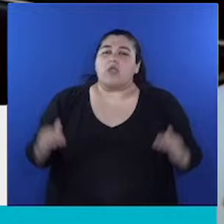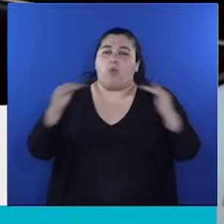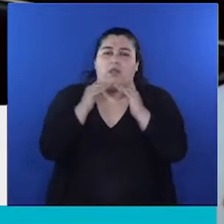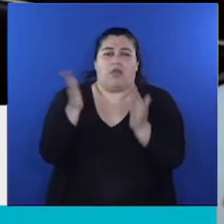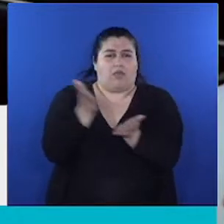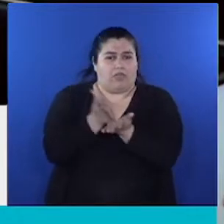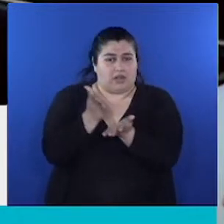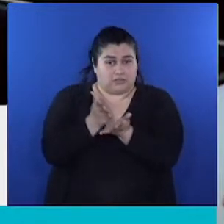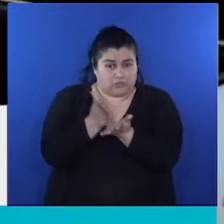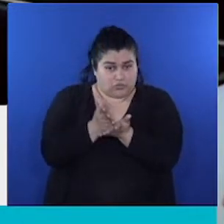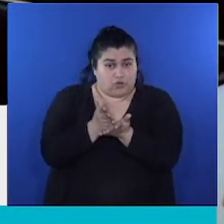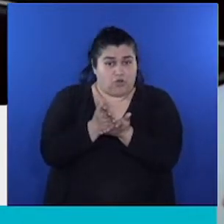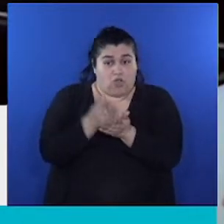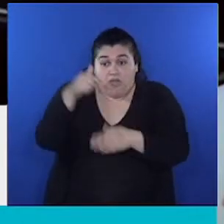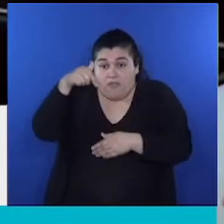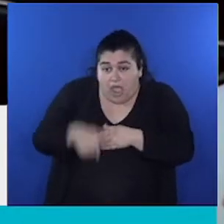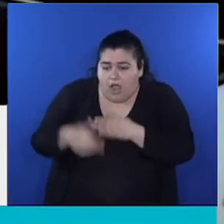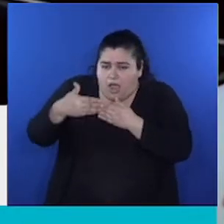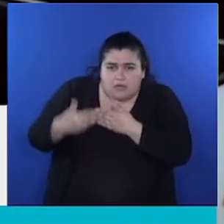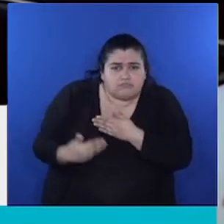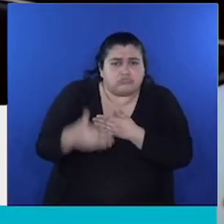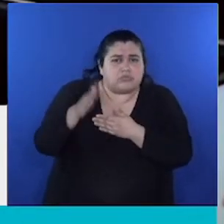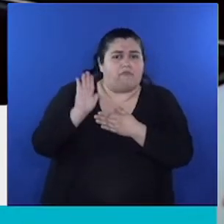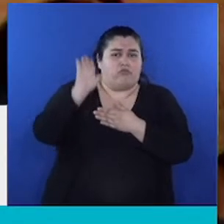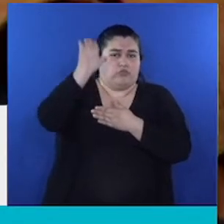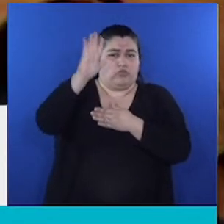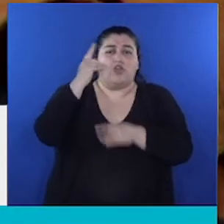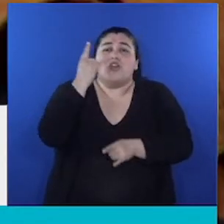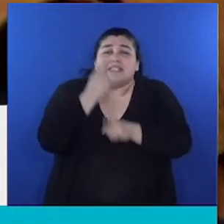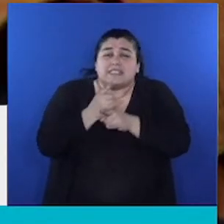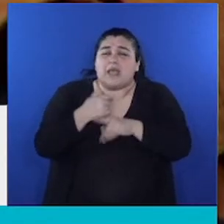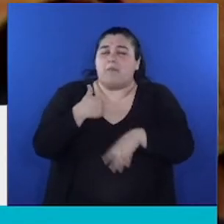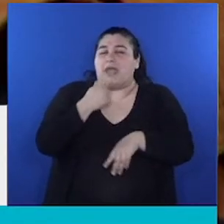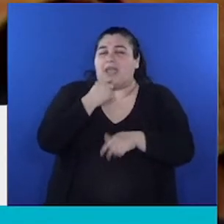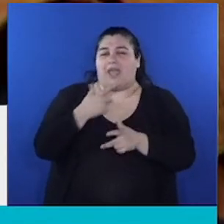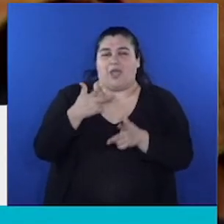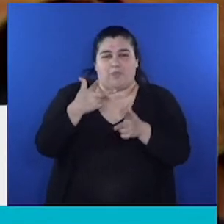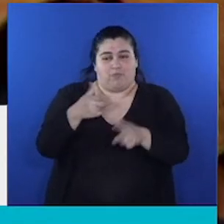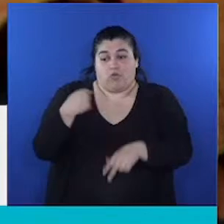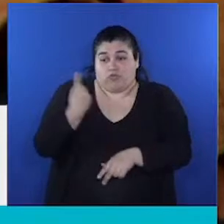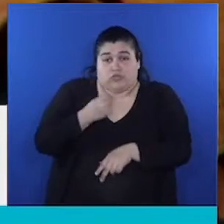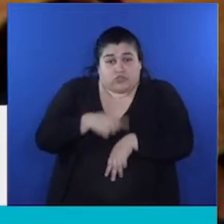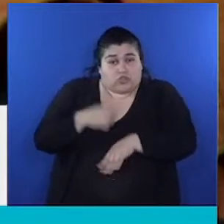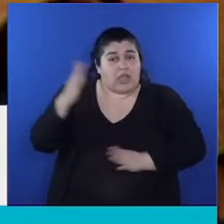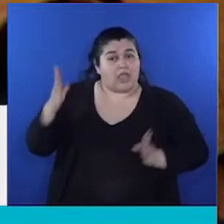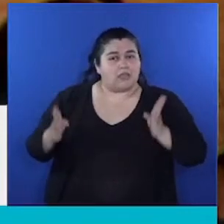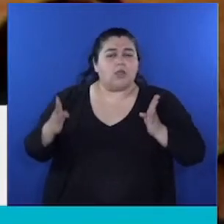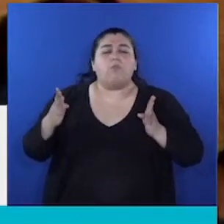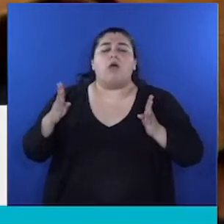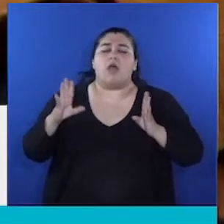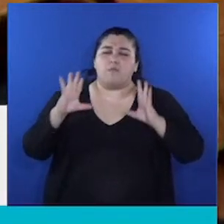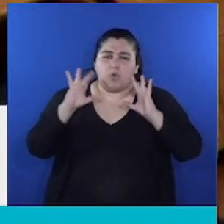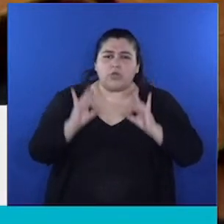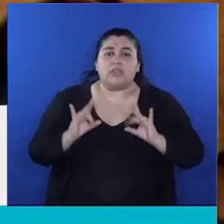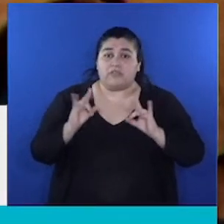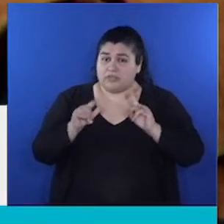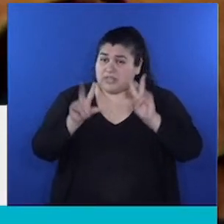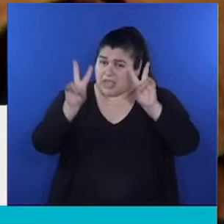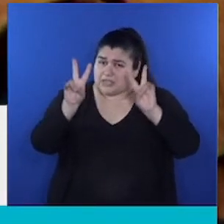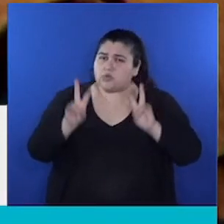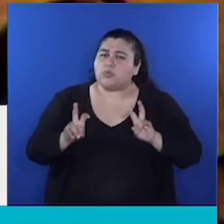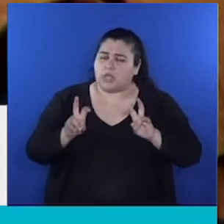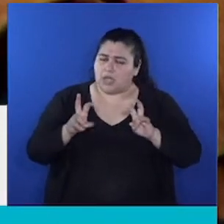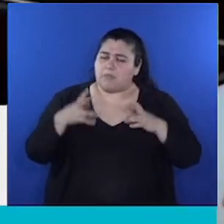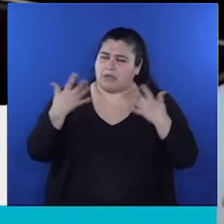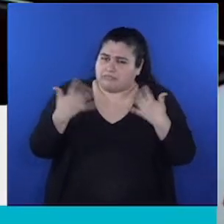y de acá al futuro? Yo siempre doy un ejemplo, digo, porque estamos viviendo momentos donde este es un tema trascendental y me parece